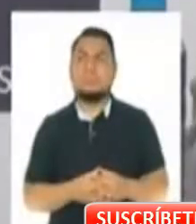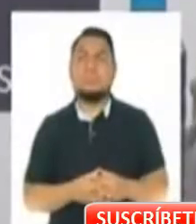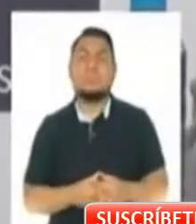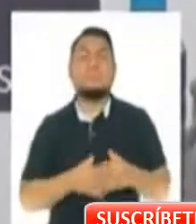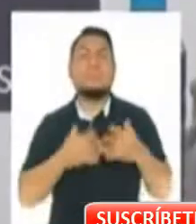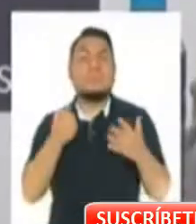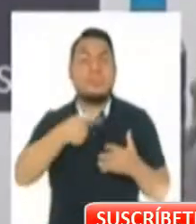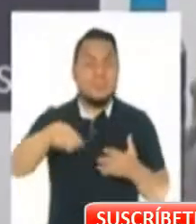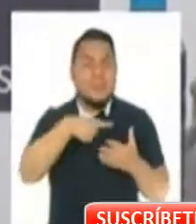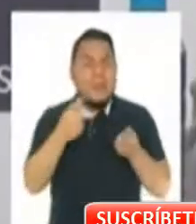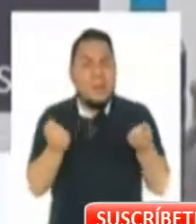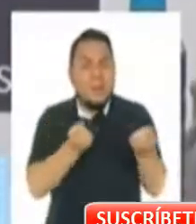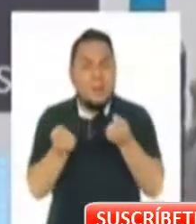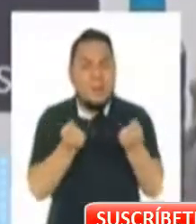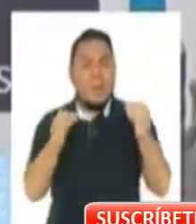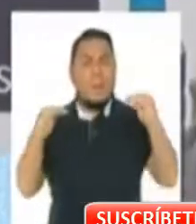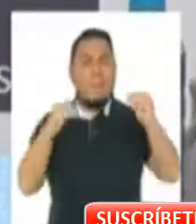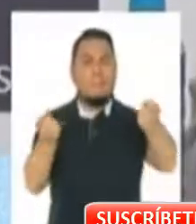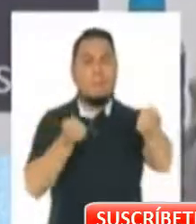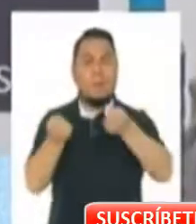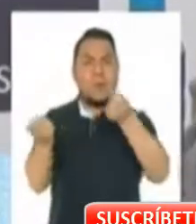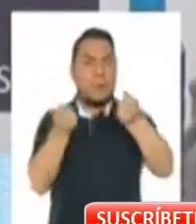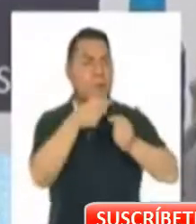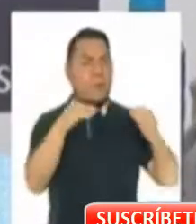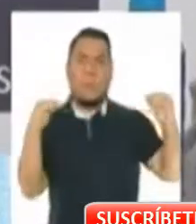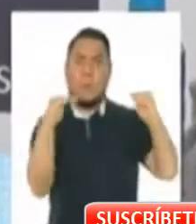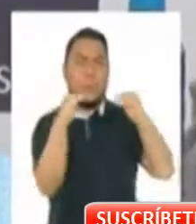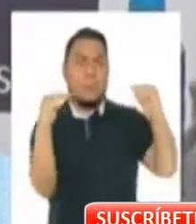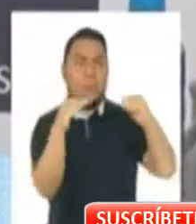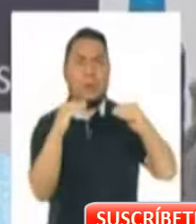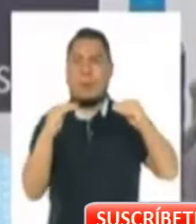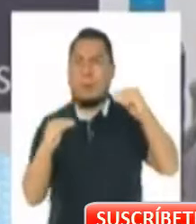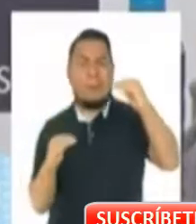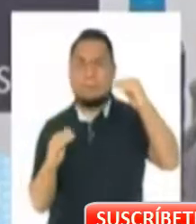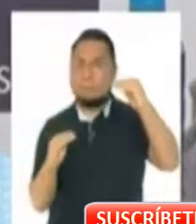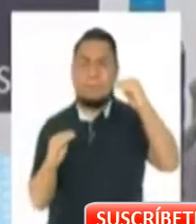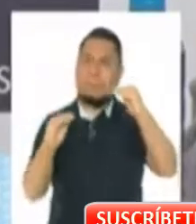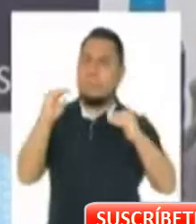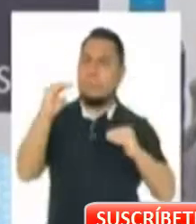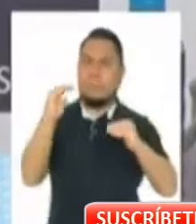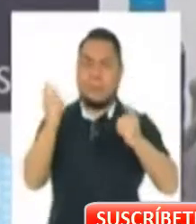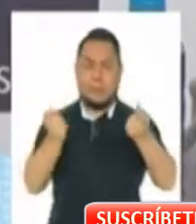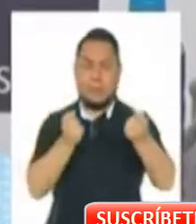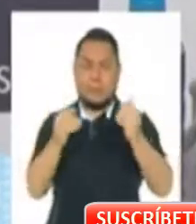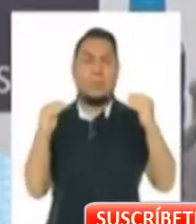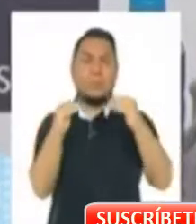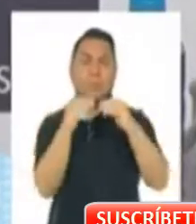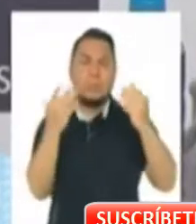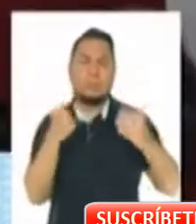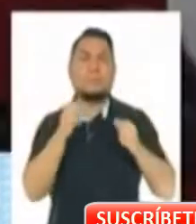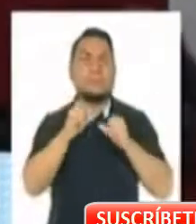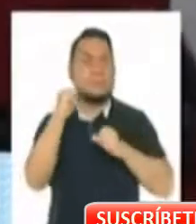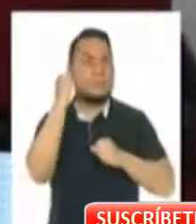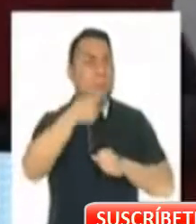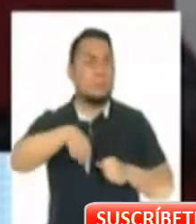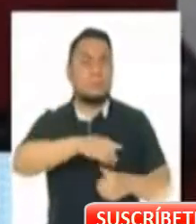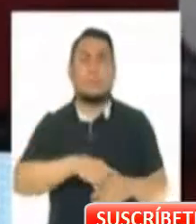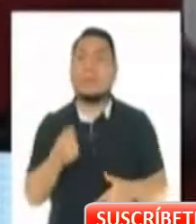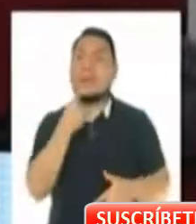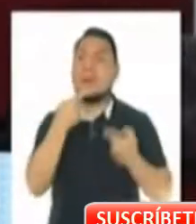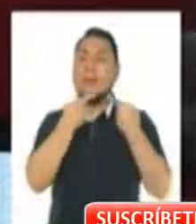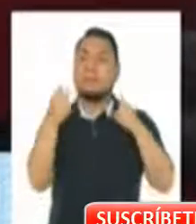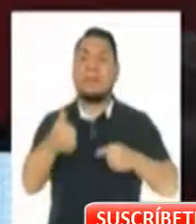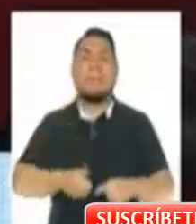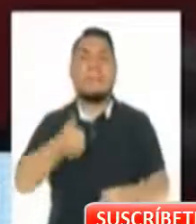Por el equilibrio de poderes y no conservación del Estado de Derecho final. Así lo anunció